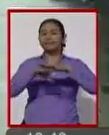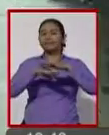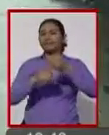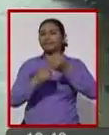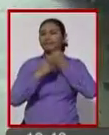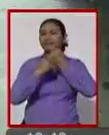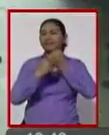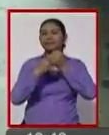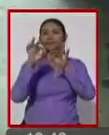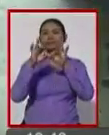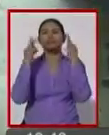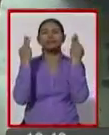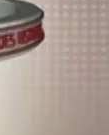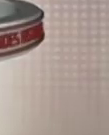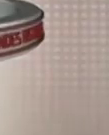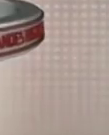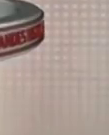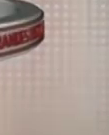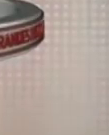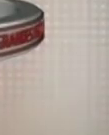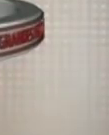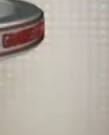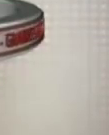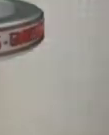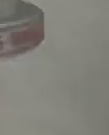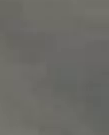fundamental de la familia.